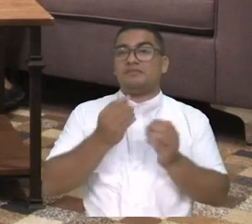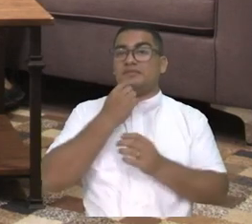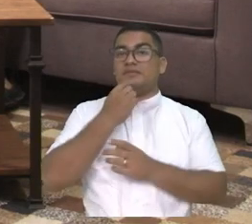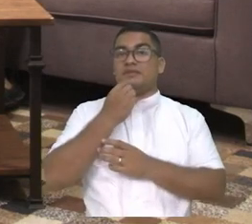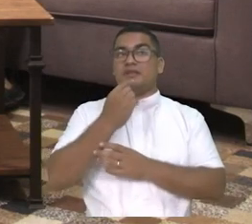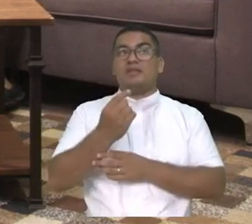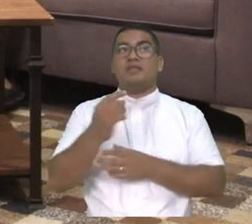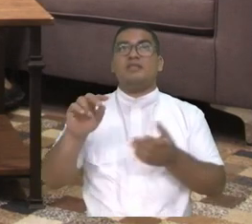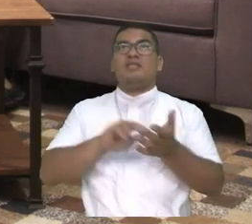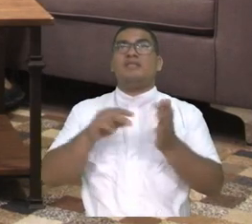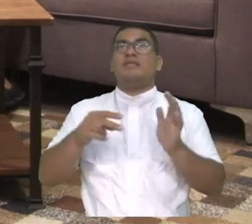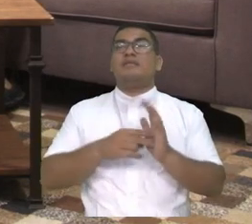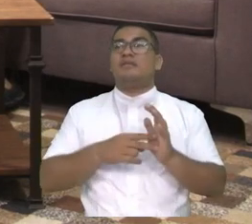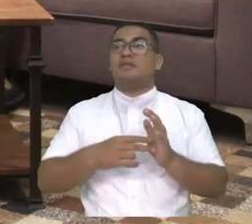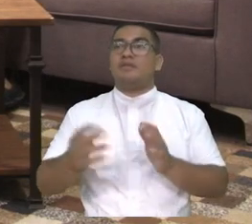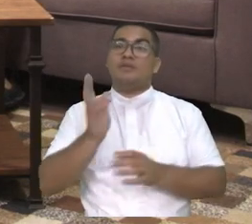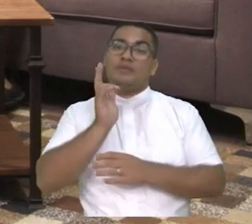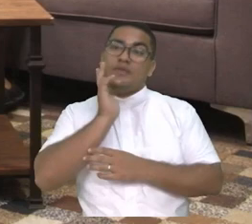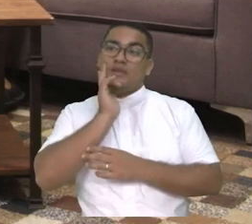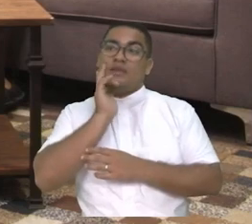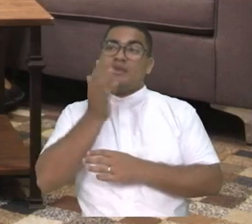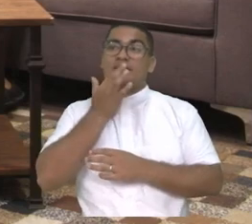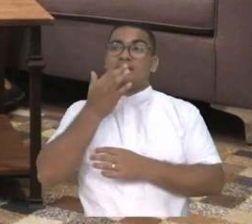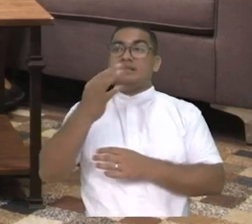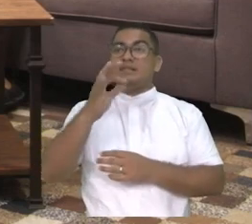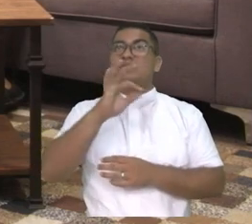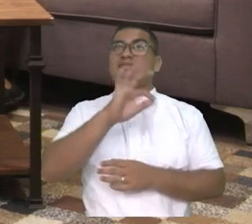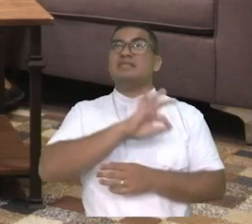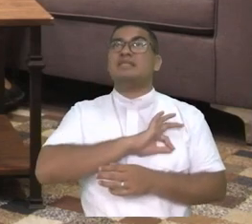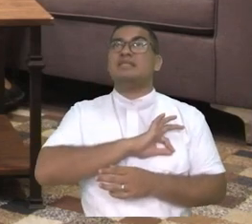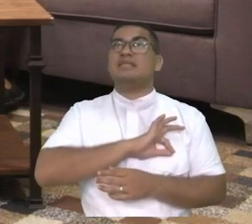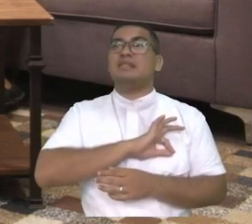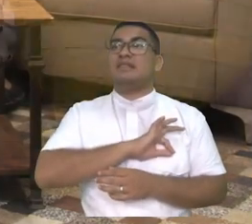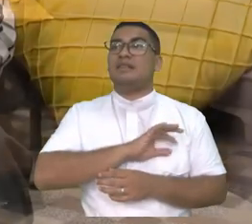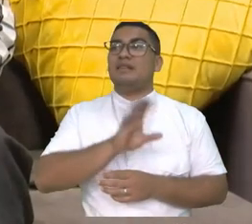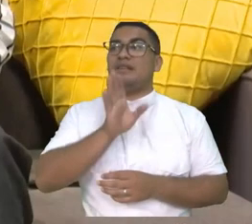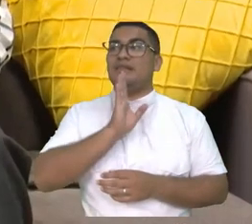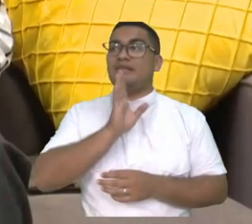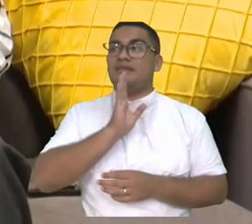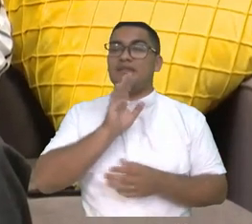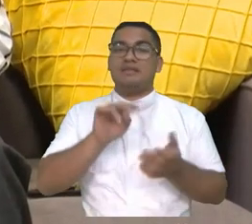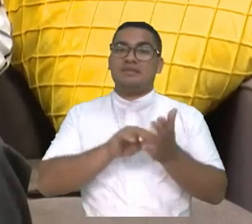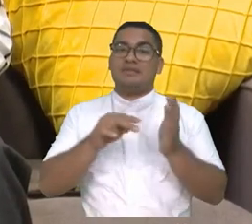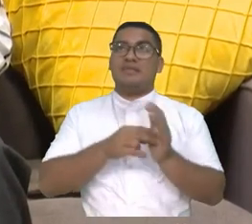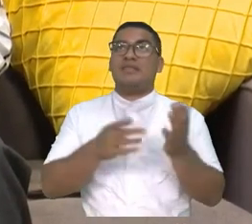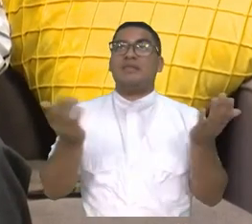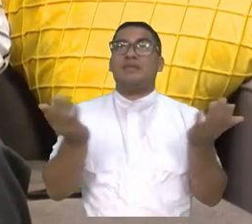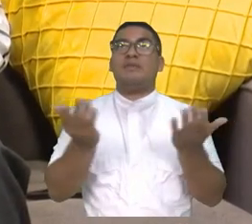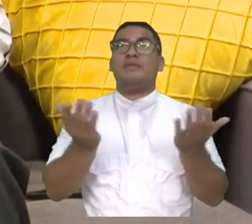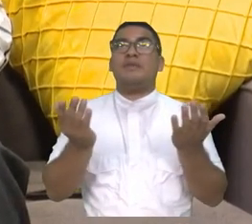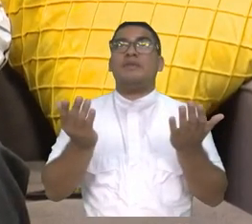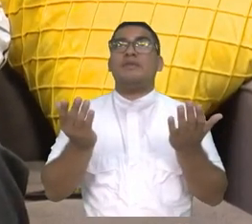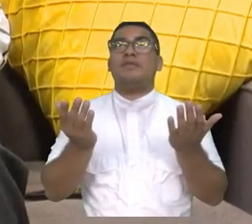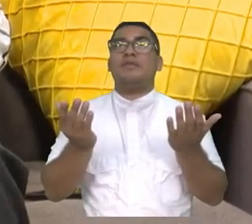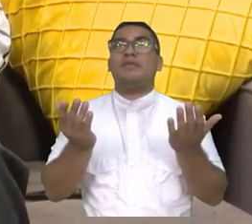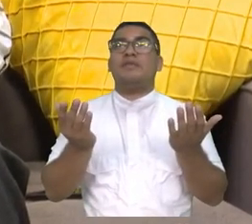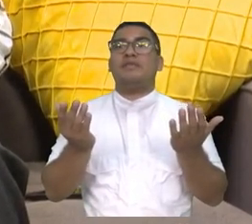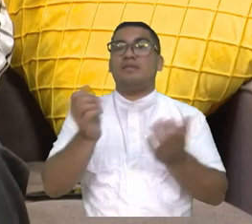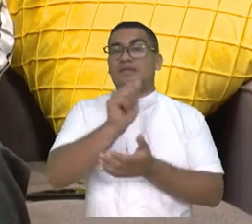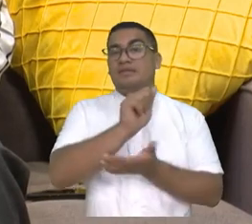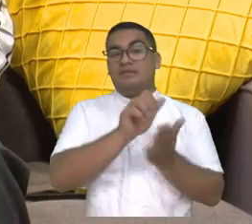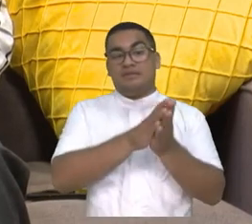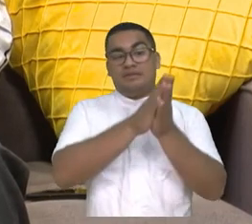de la estadía de Rubén Darío en Chile, y cuando nos referimos a eso, casi siempre lo asociamos con precisamente la publicación de